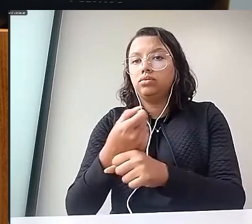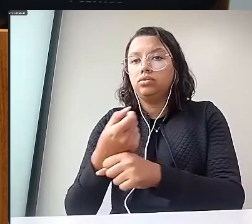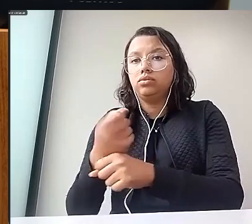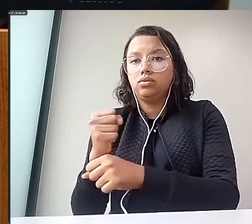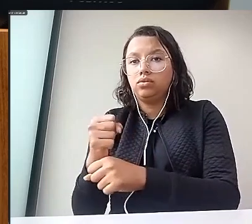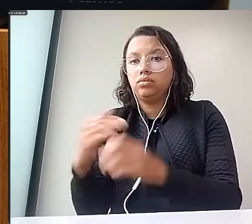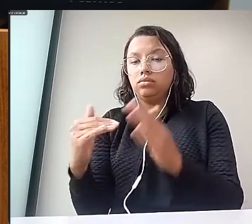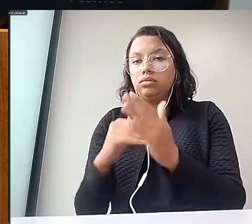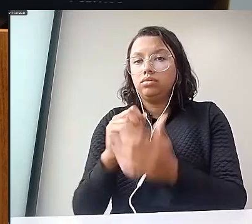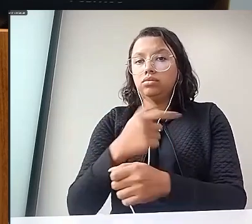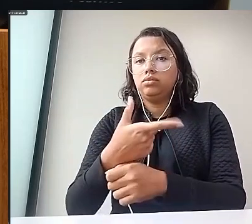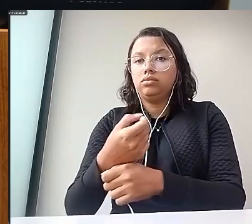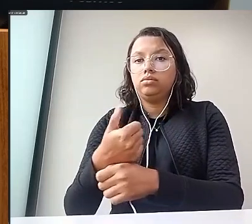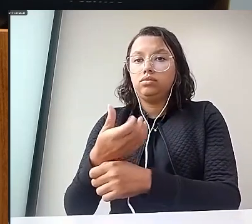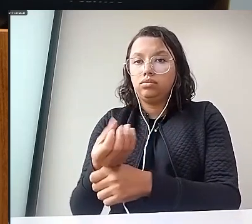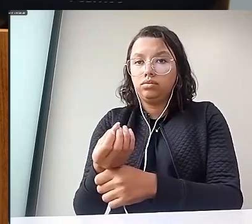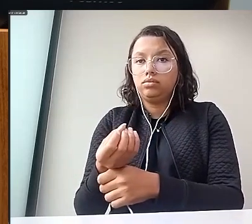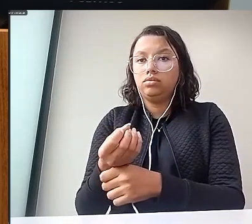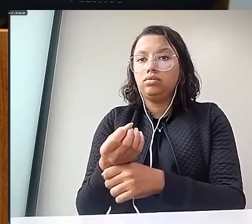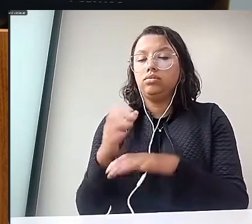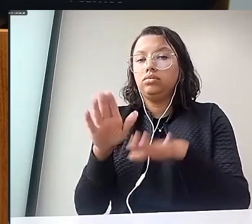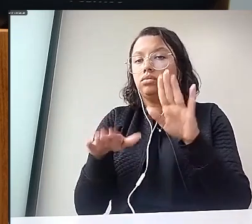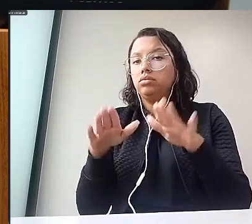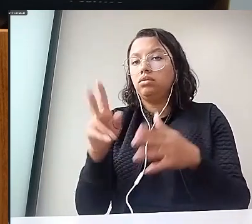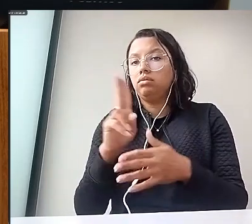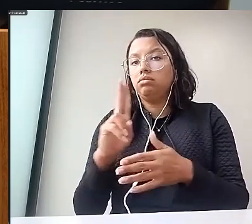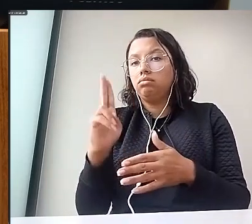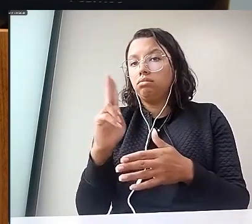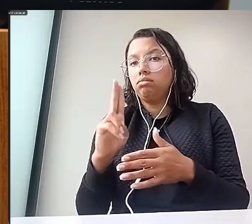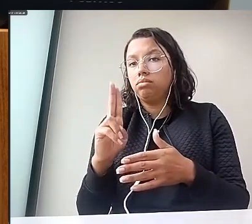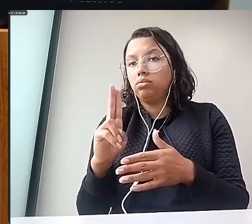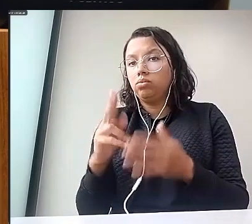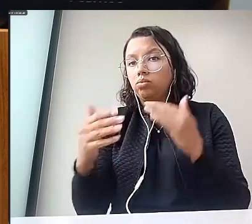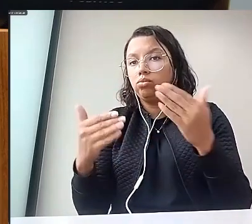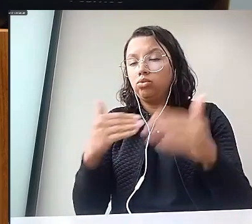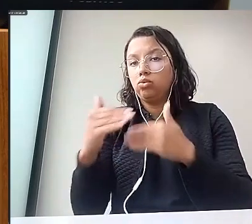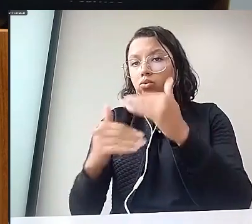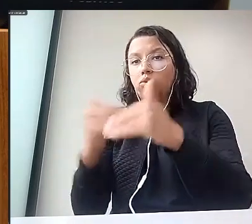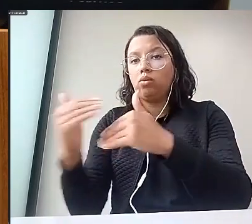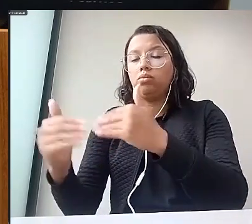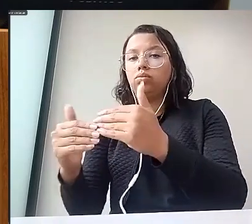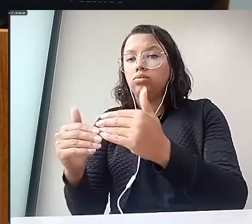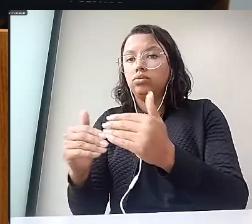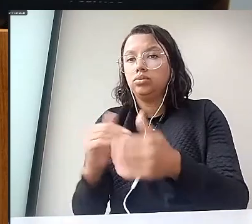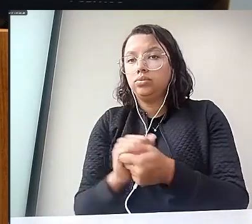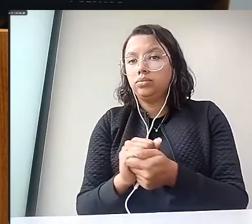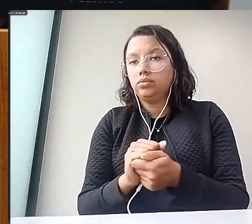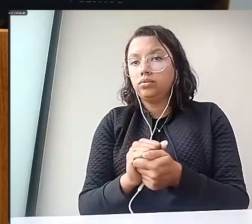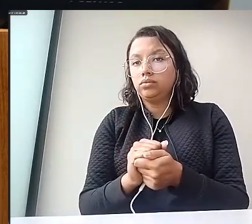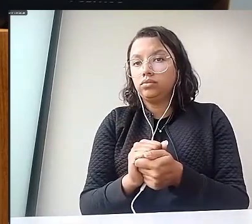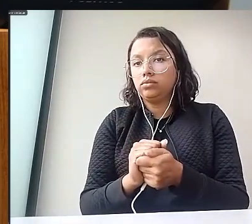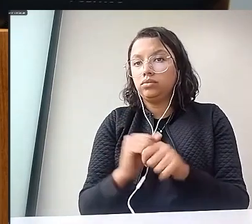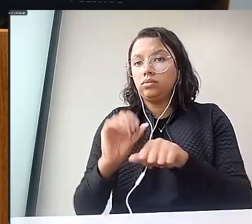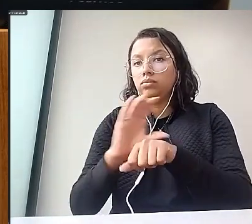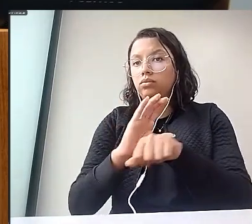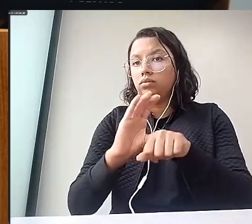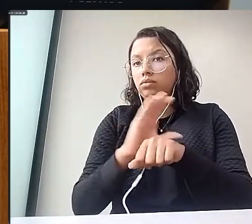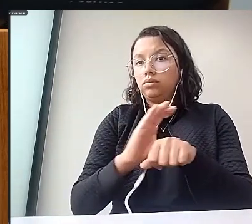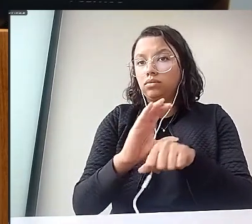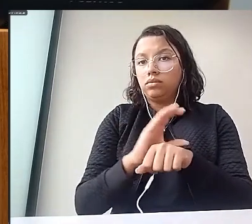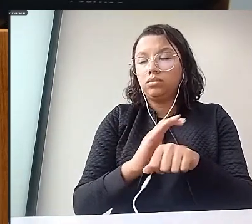posible para cualquier ciudadano, durante un proceso en una jurisdicción judicial o jurisdicción